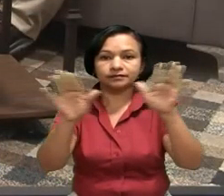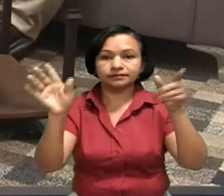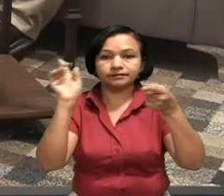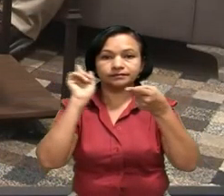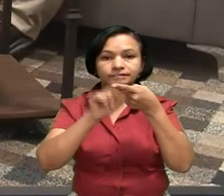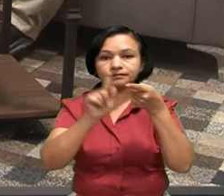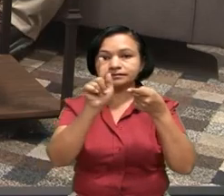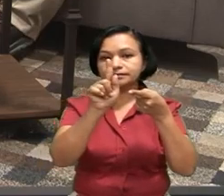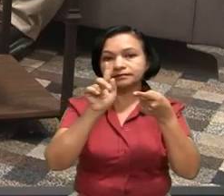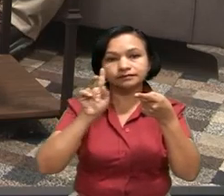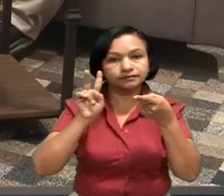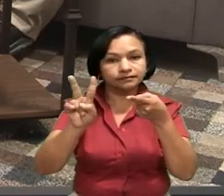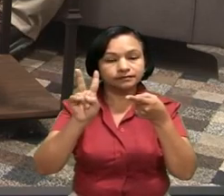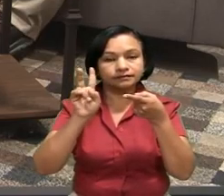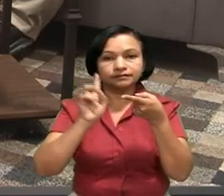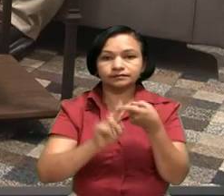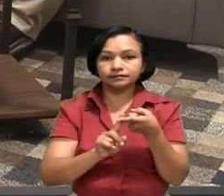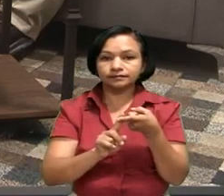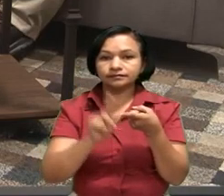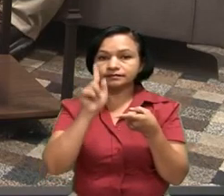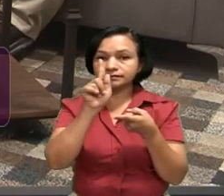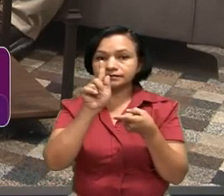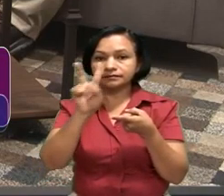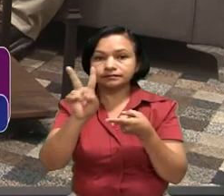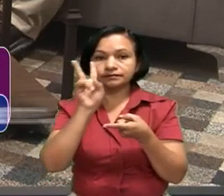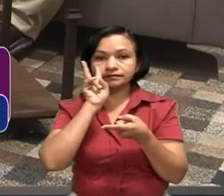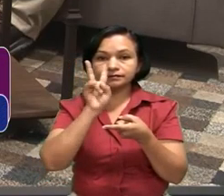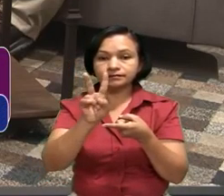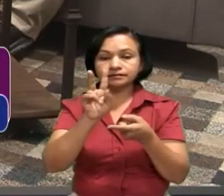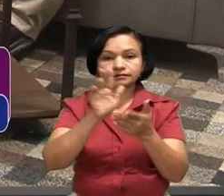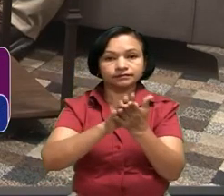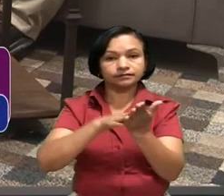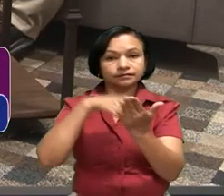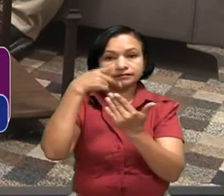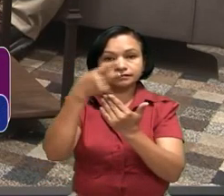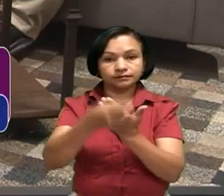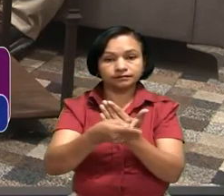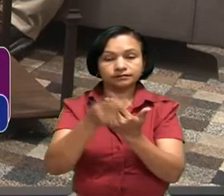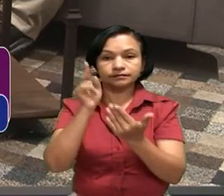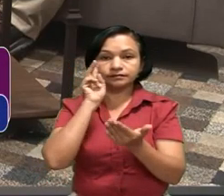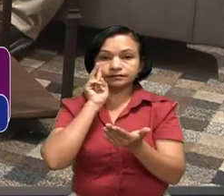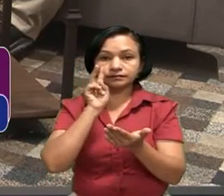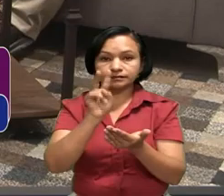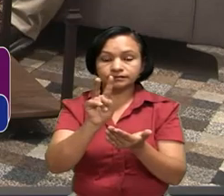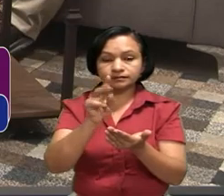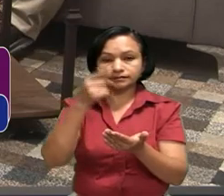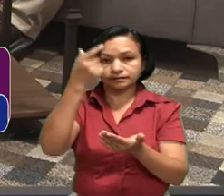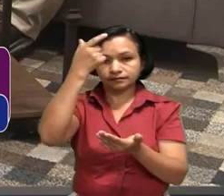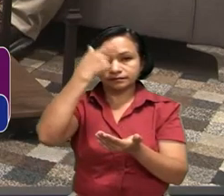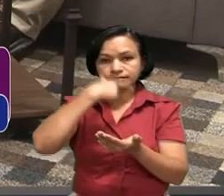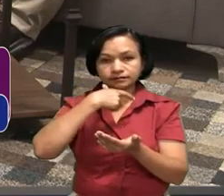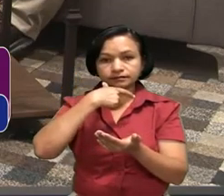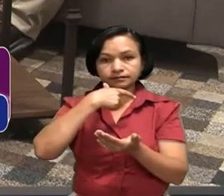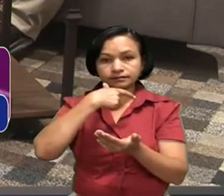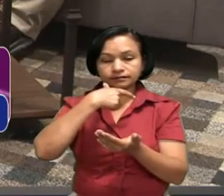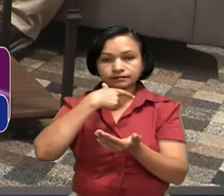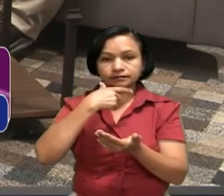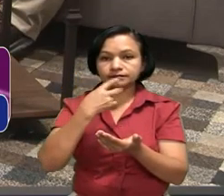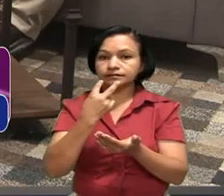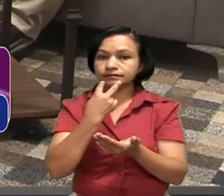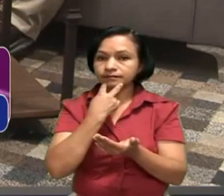la televisión donde ahora los programas que realmente son serios carecen